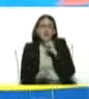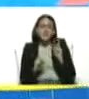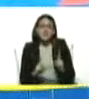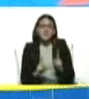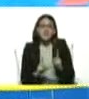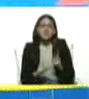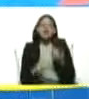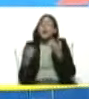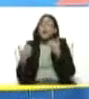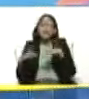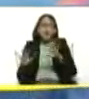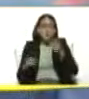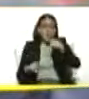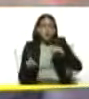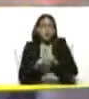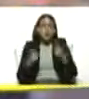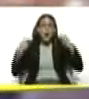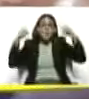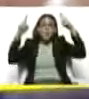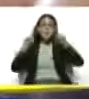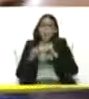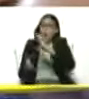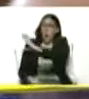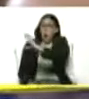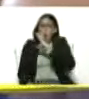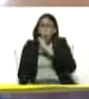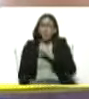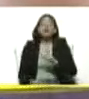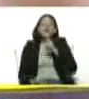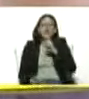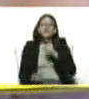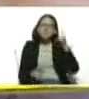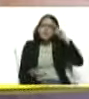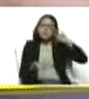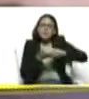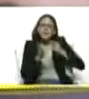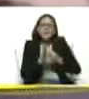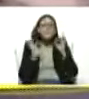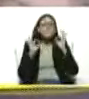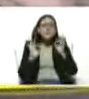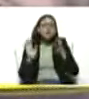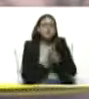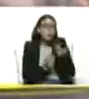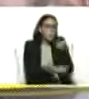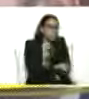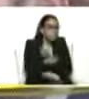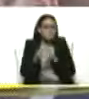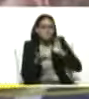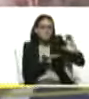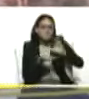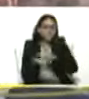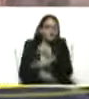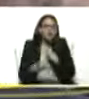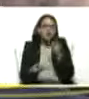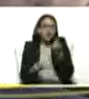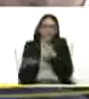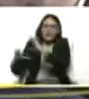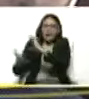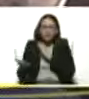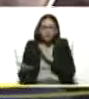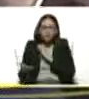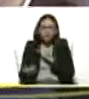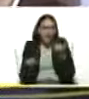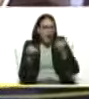con bonanza. Tiene sus dificultades, ¿verdad? ¿Ahora qué hago con esta plata que me entró de